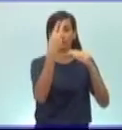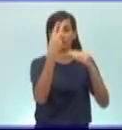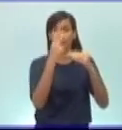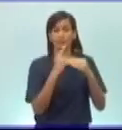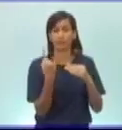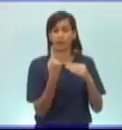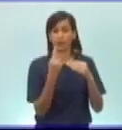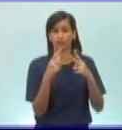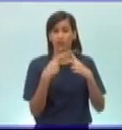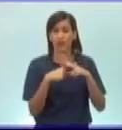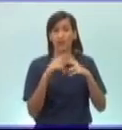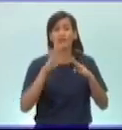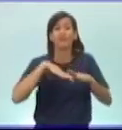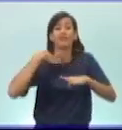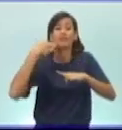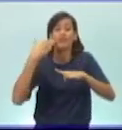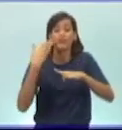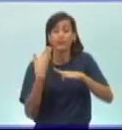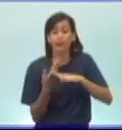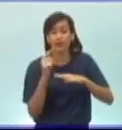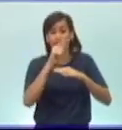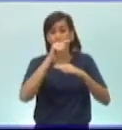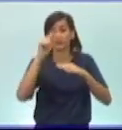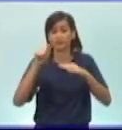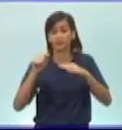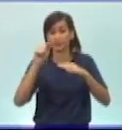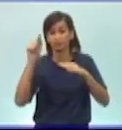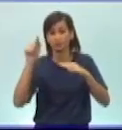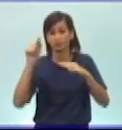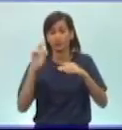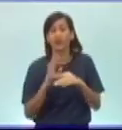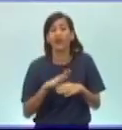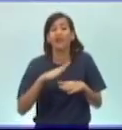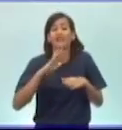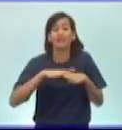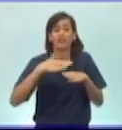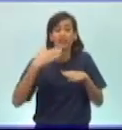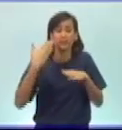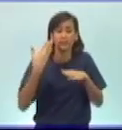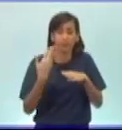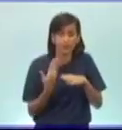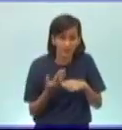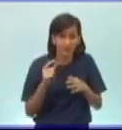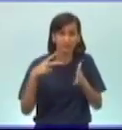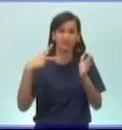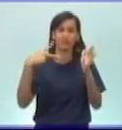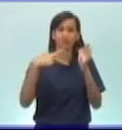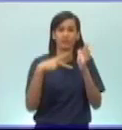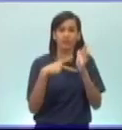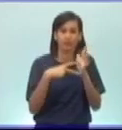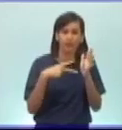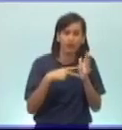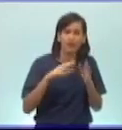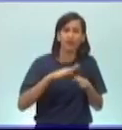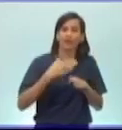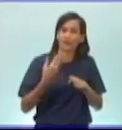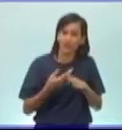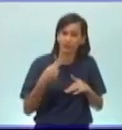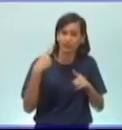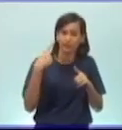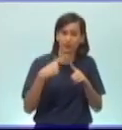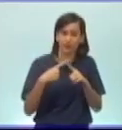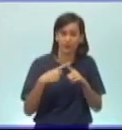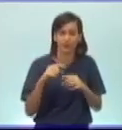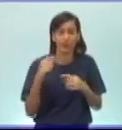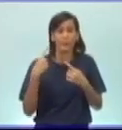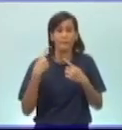orden, dividimos y después entonces adicionamos. En este caso, como está dentro del